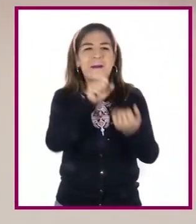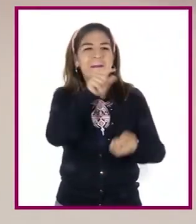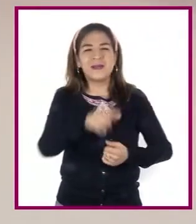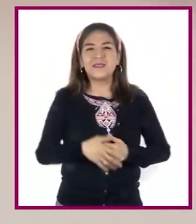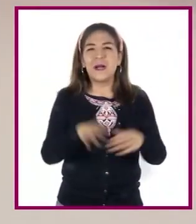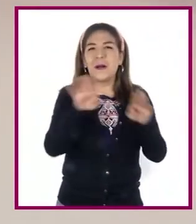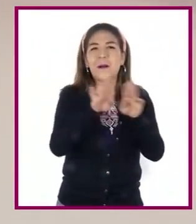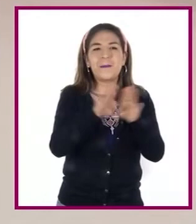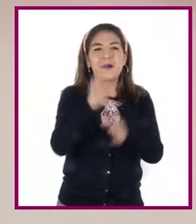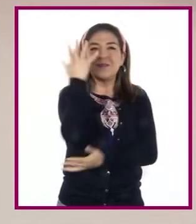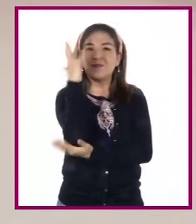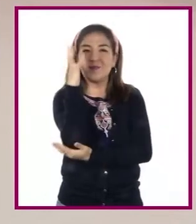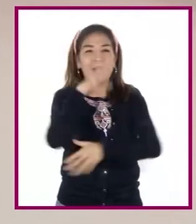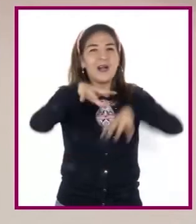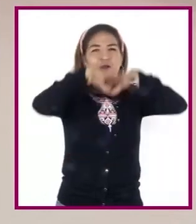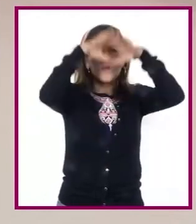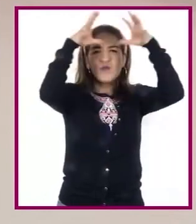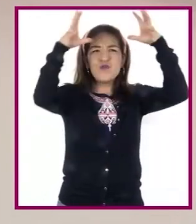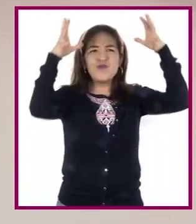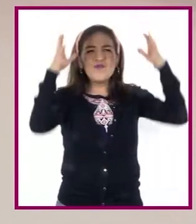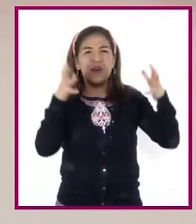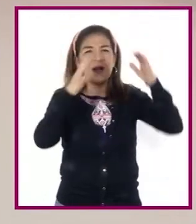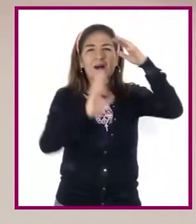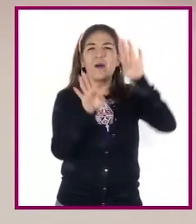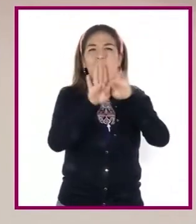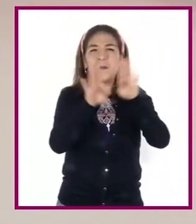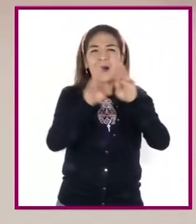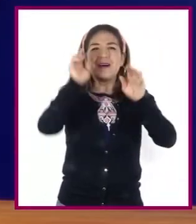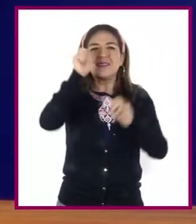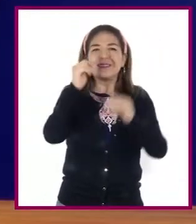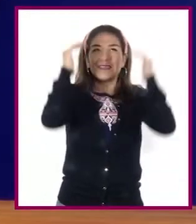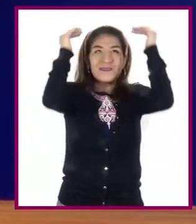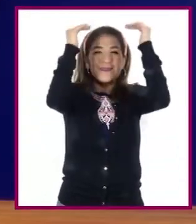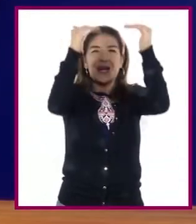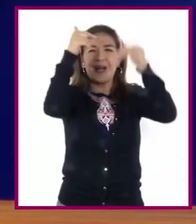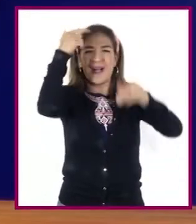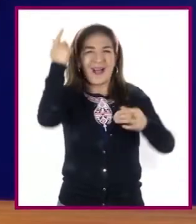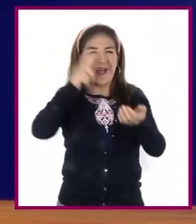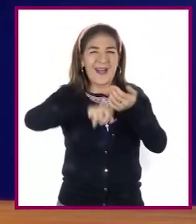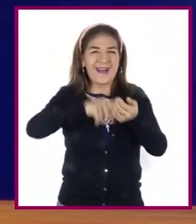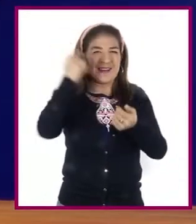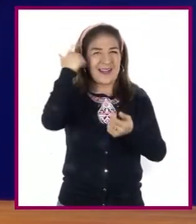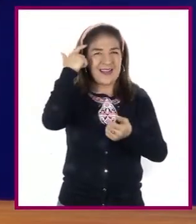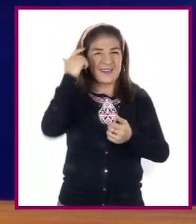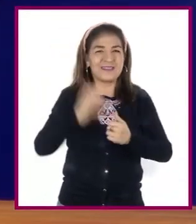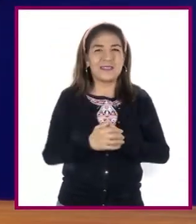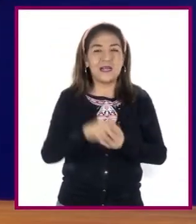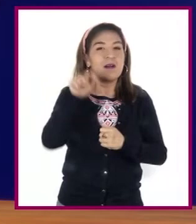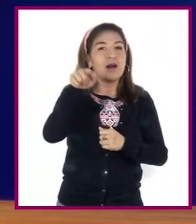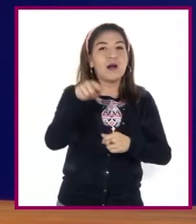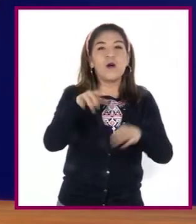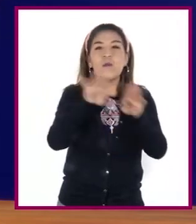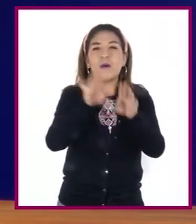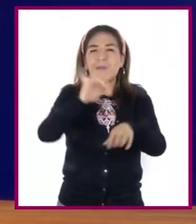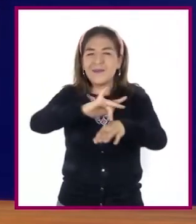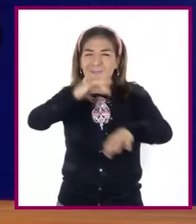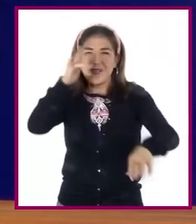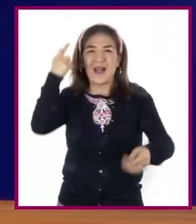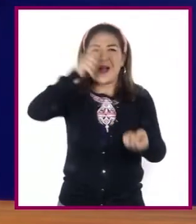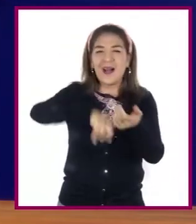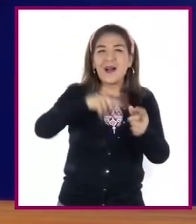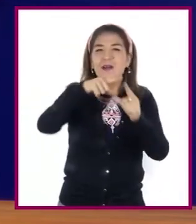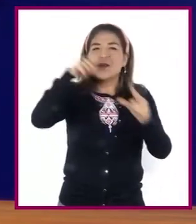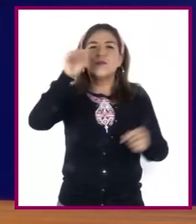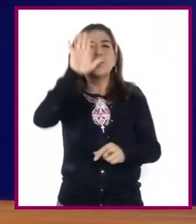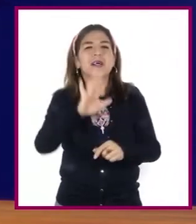las ramas cubrieran todo y formaran un techo sobre nuestra cabeza. Observen cómo dice que brillan las hojas como si alguien